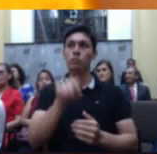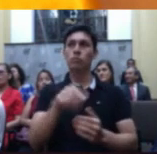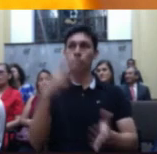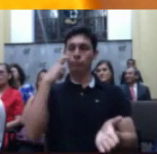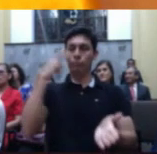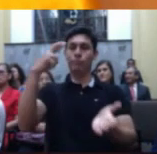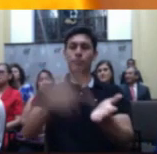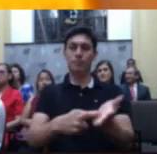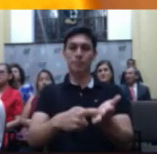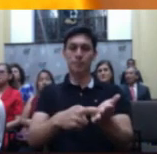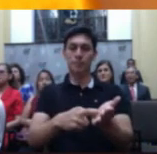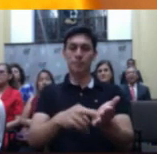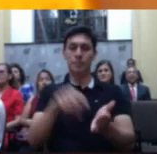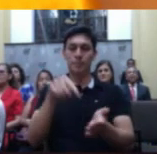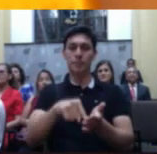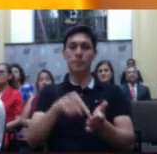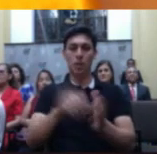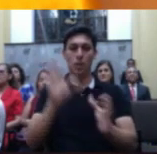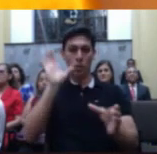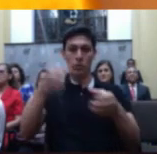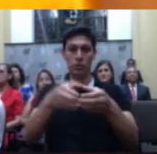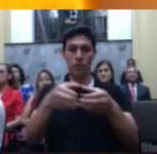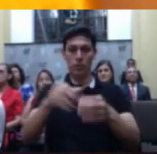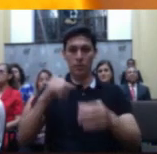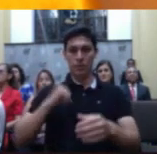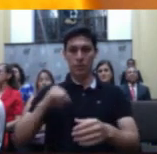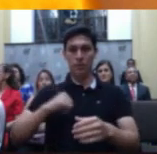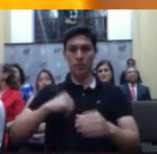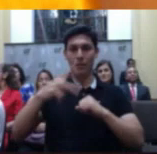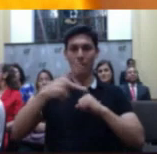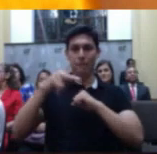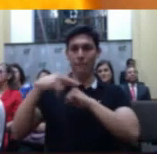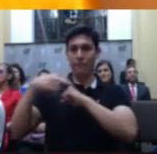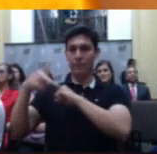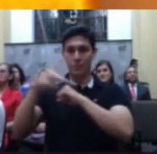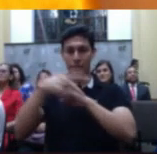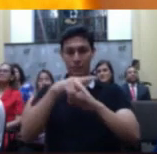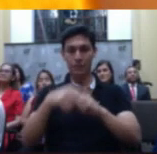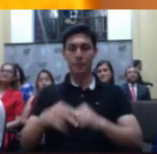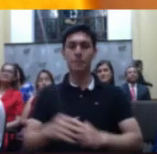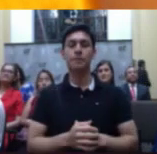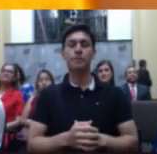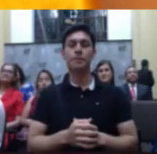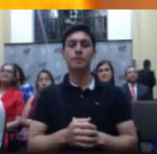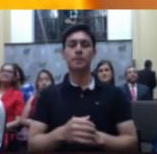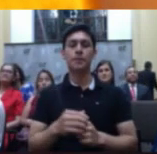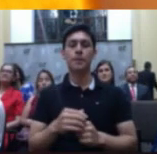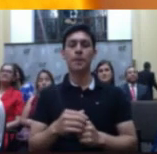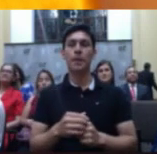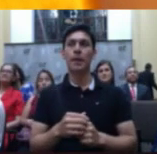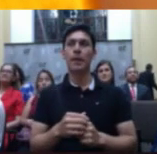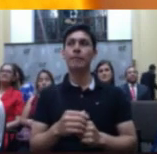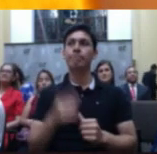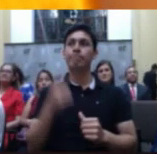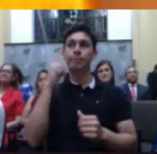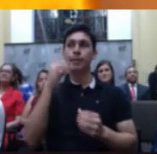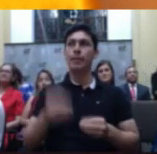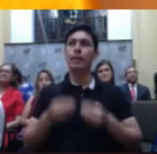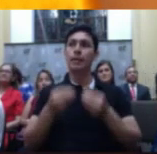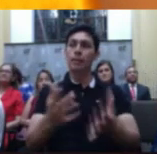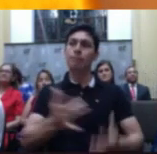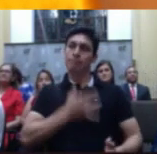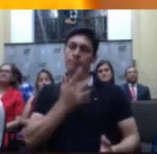reconocimiento institucional al Consejo Municipal y vecinos y hago propicia la ocasión para renovarle los sentimientos de mi